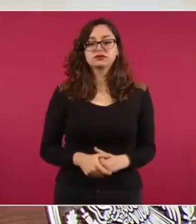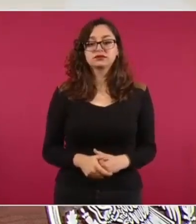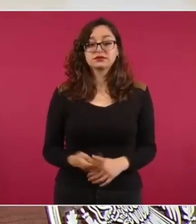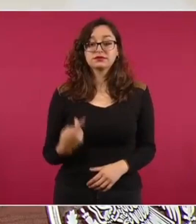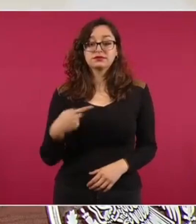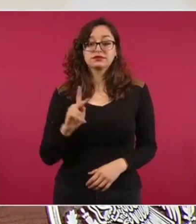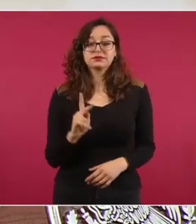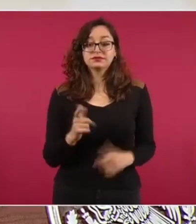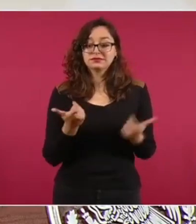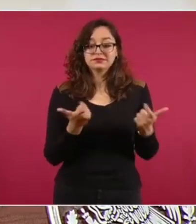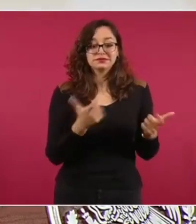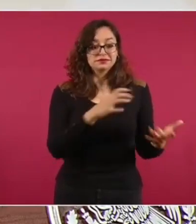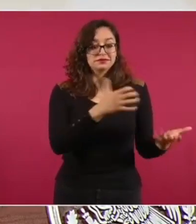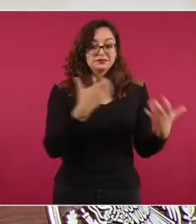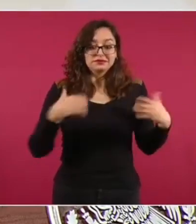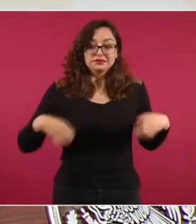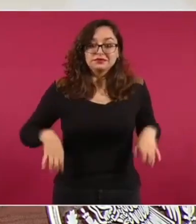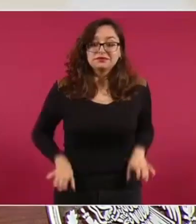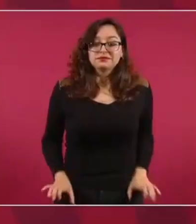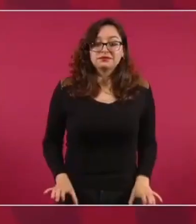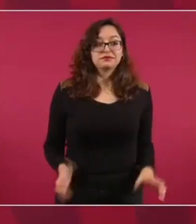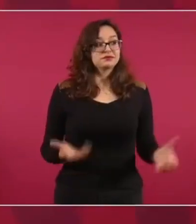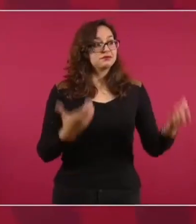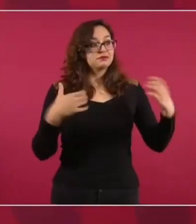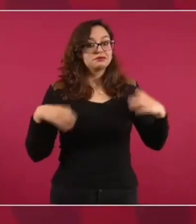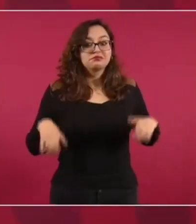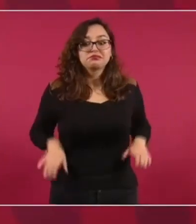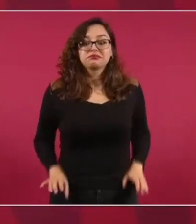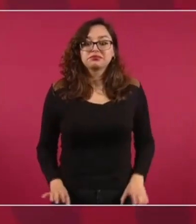viven de administrar